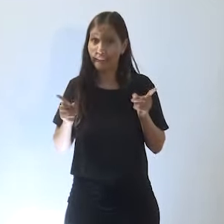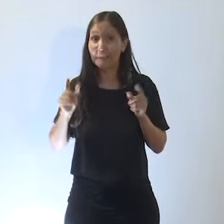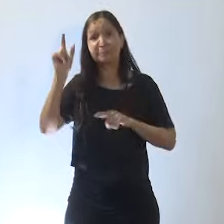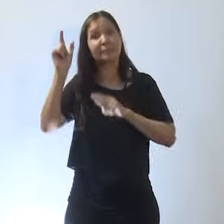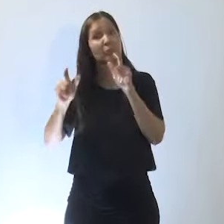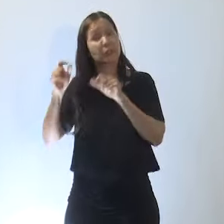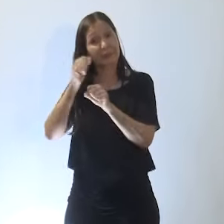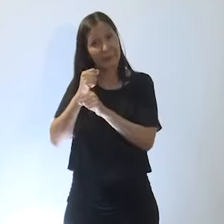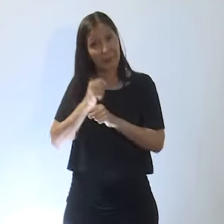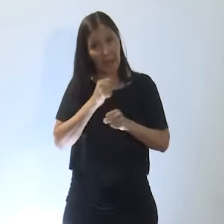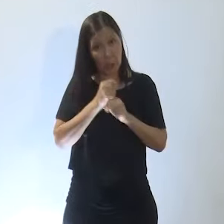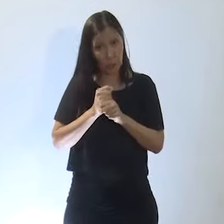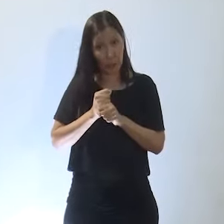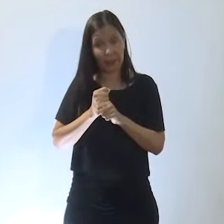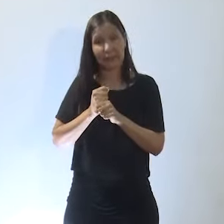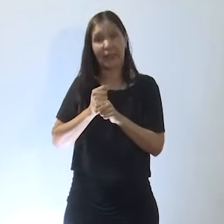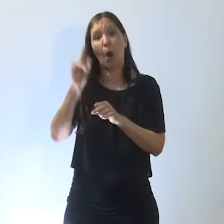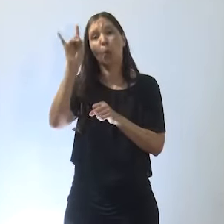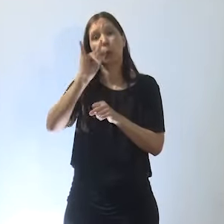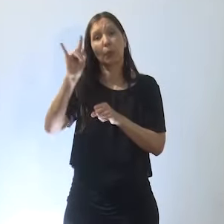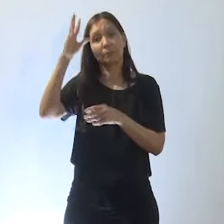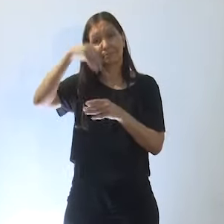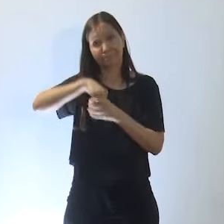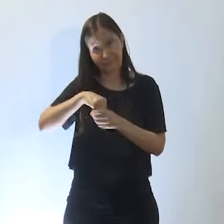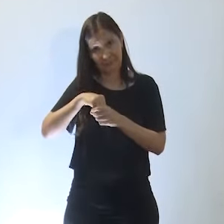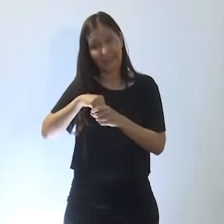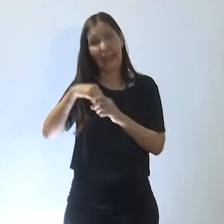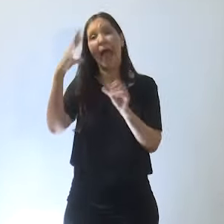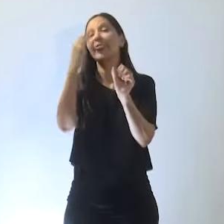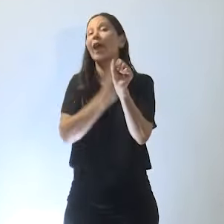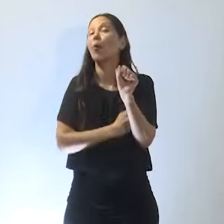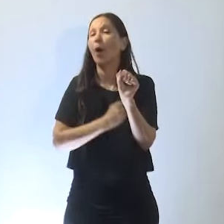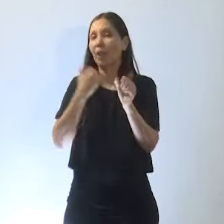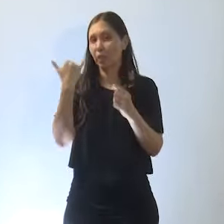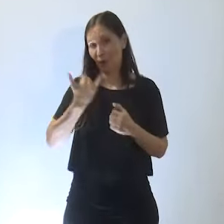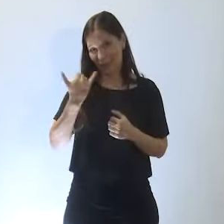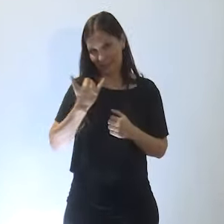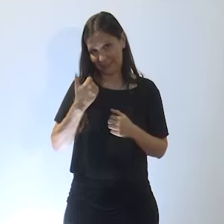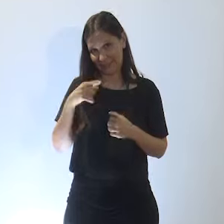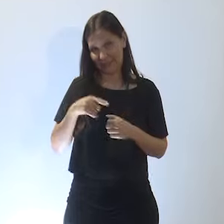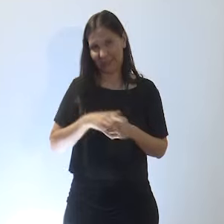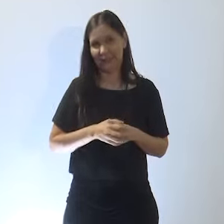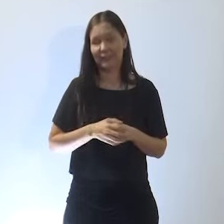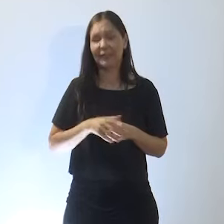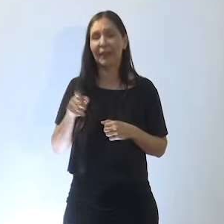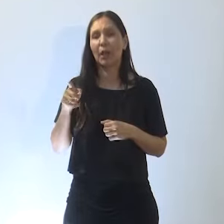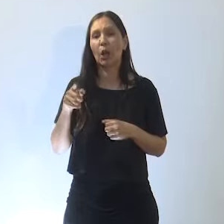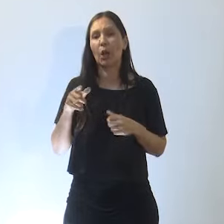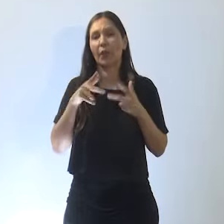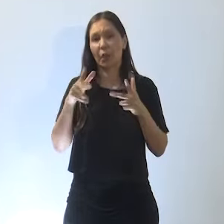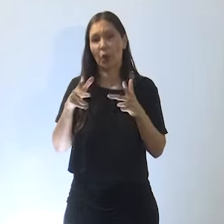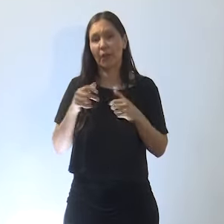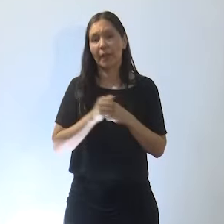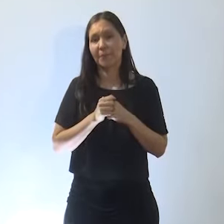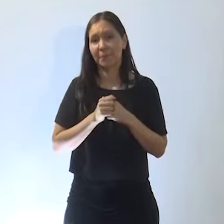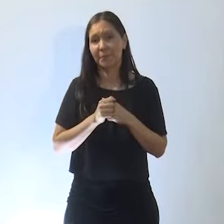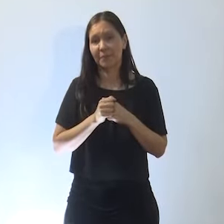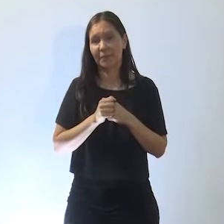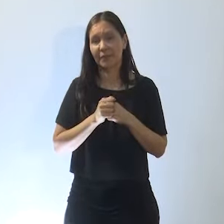trabajadoras de la universidad tenemos descuento en la eso ya sabemos no de adium y de si